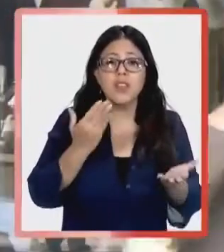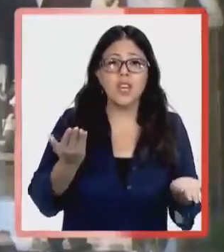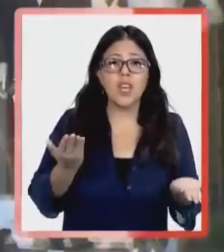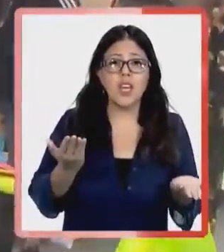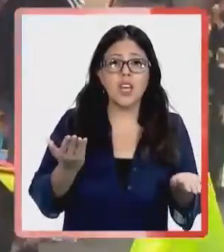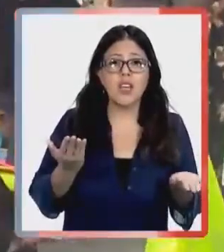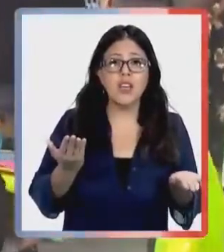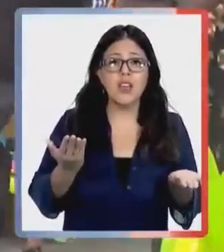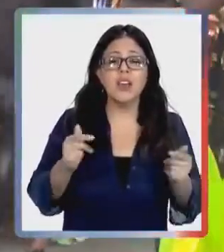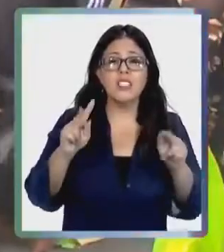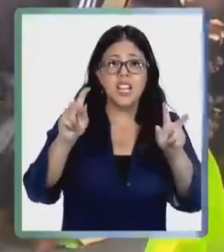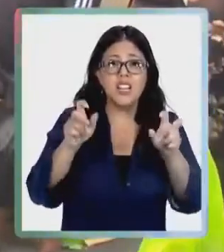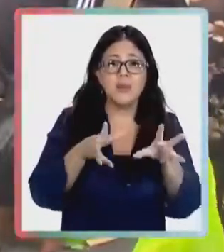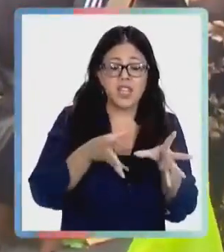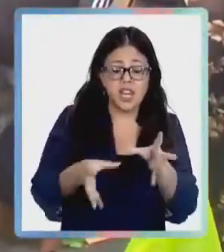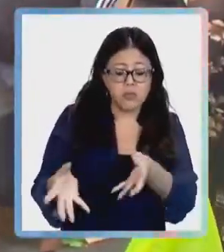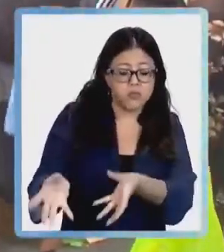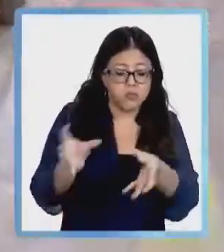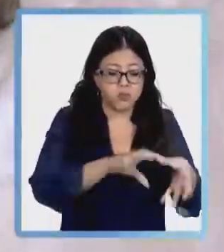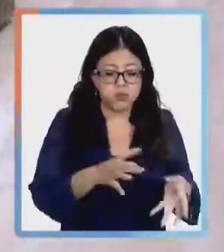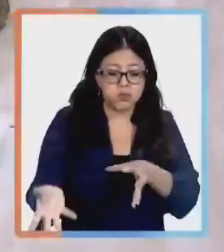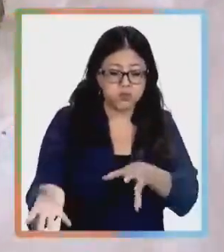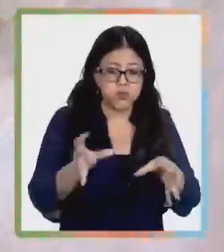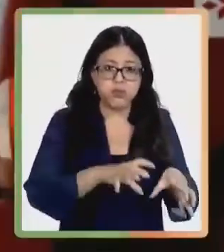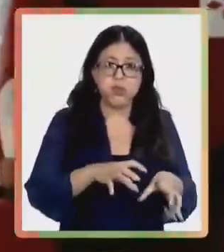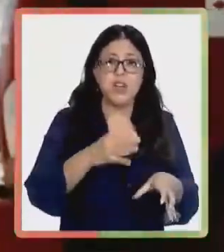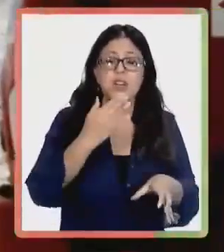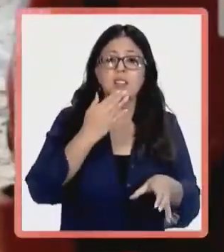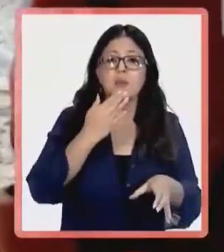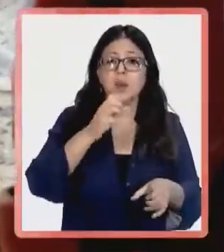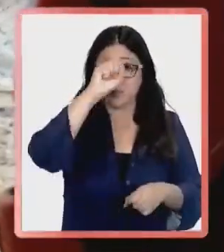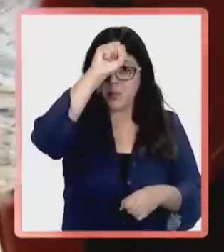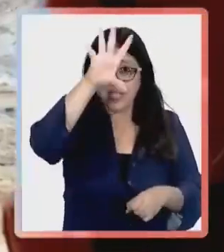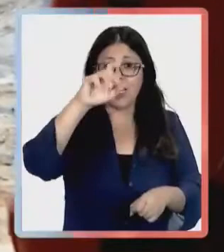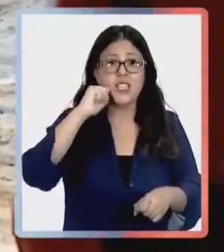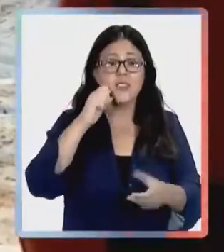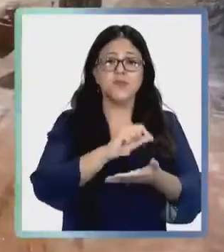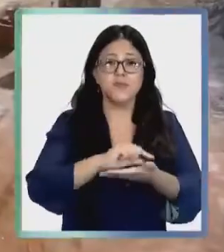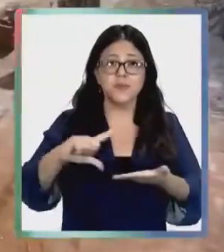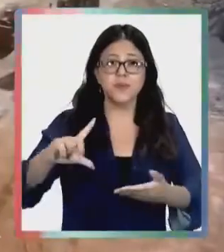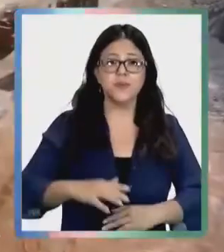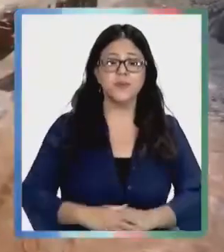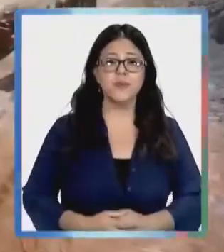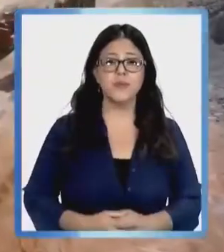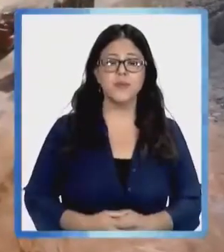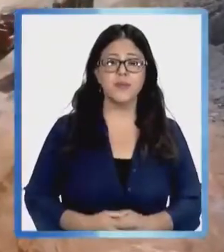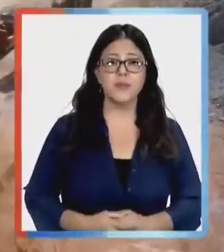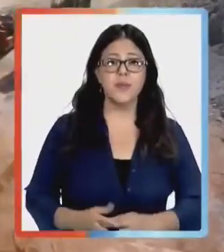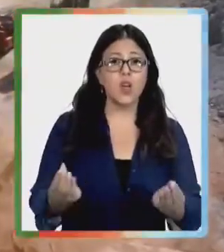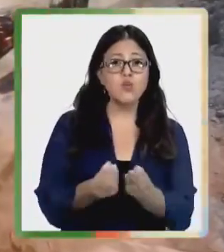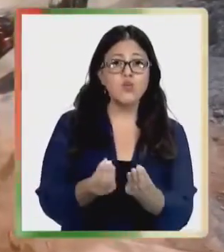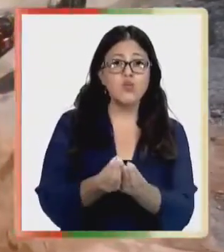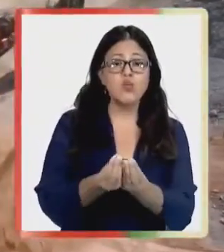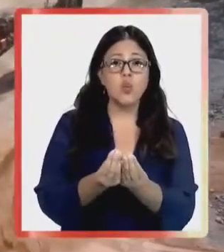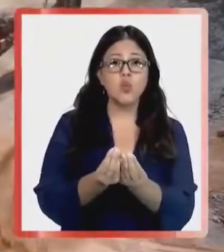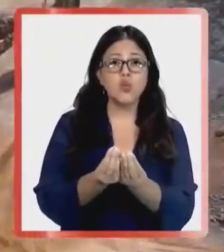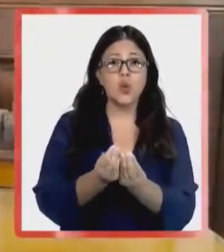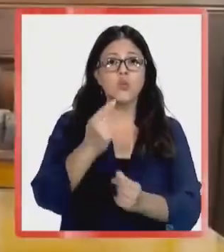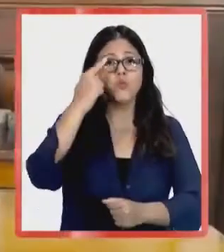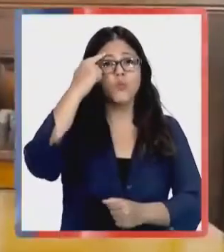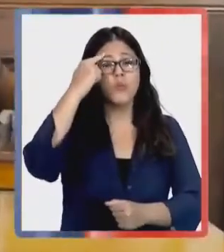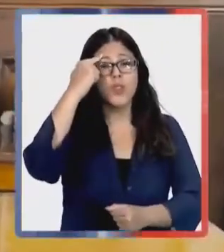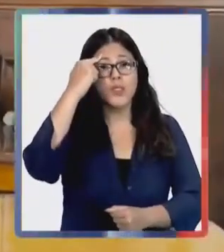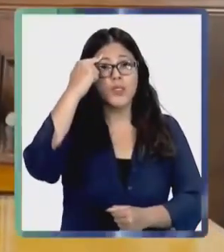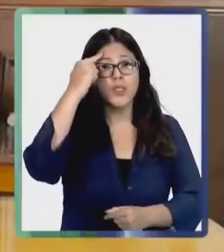menor medida la industria manufacturera. Y en contrapartida la minería experimentó un crecimiento. Muchos han estado